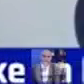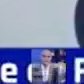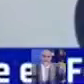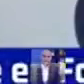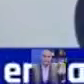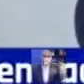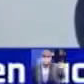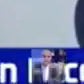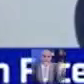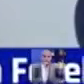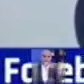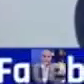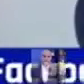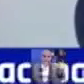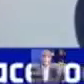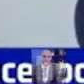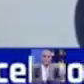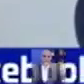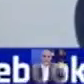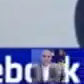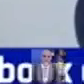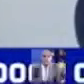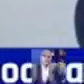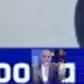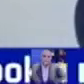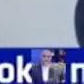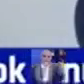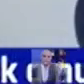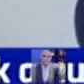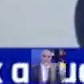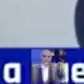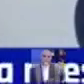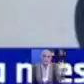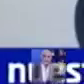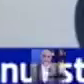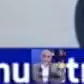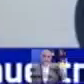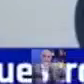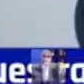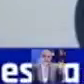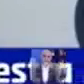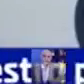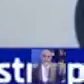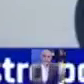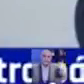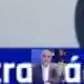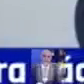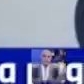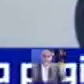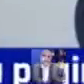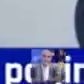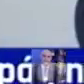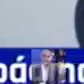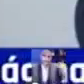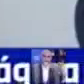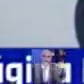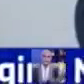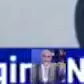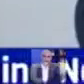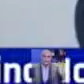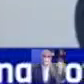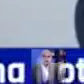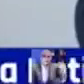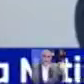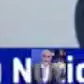fueron las protagonistas de este enfrentamiento que trascendió a redes sociales, por lo que ellos